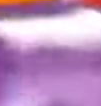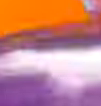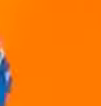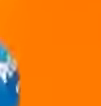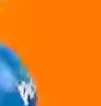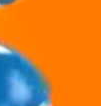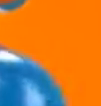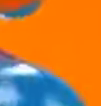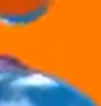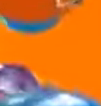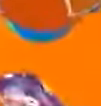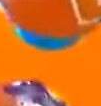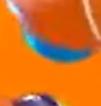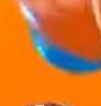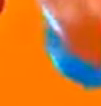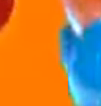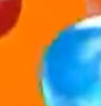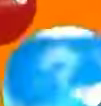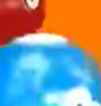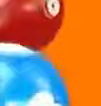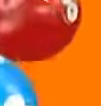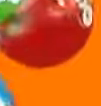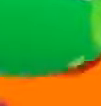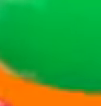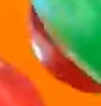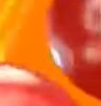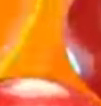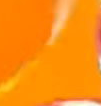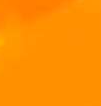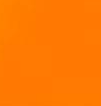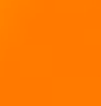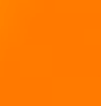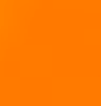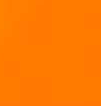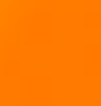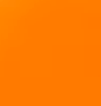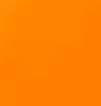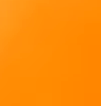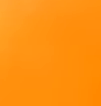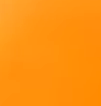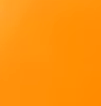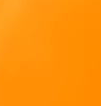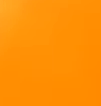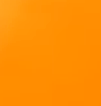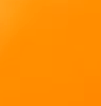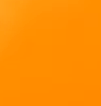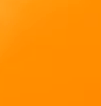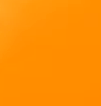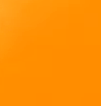Siga creyendo que será posible. Esto fue el sorteo Loto.